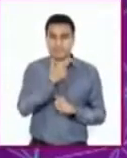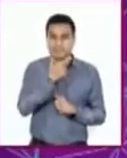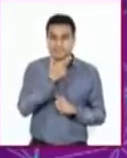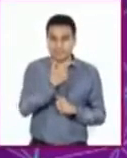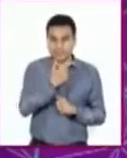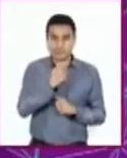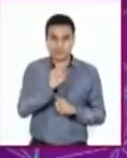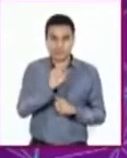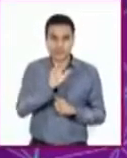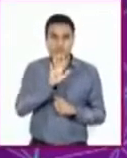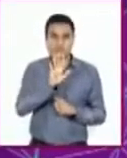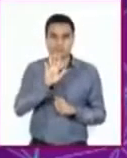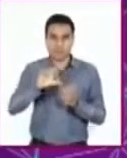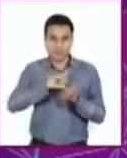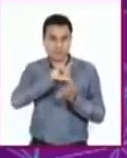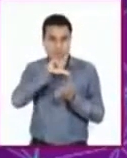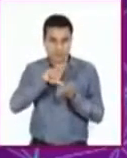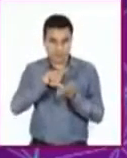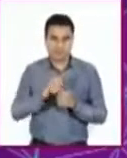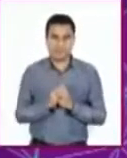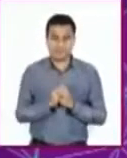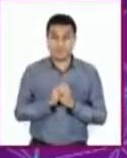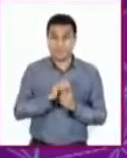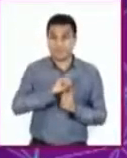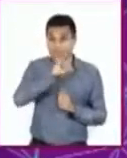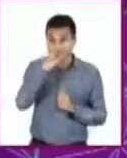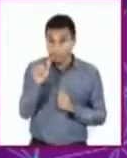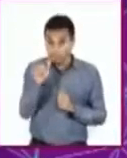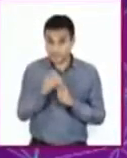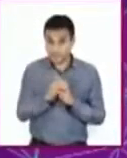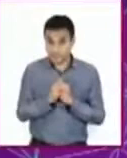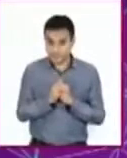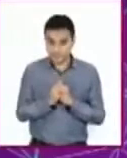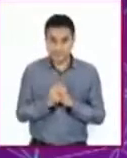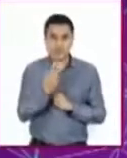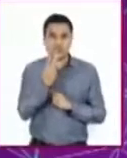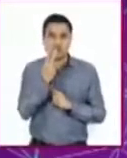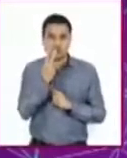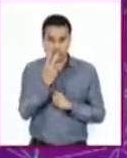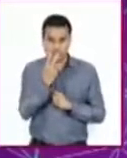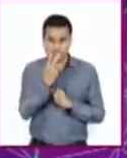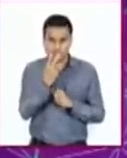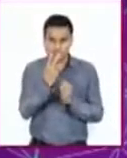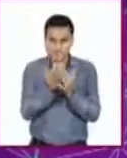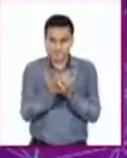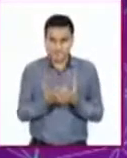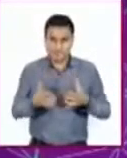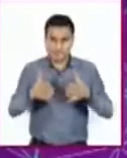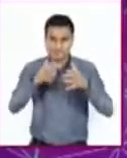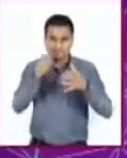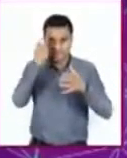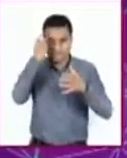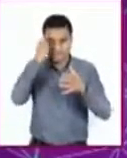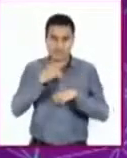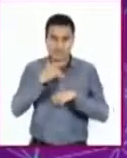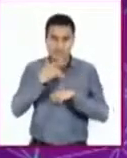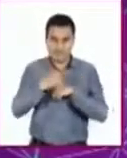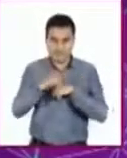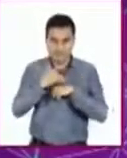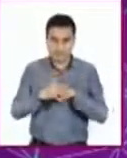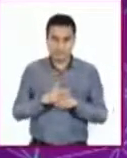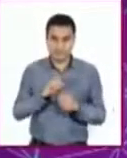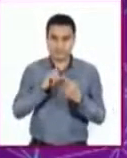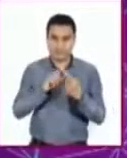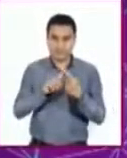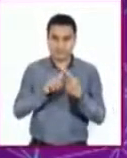litros respectivamente. Después, extrajeron 2 cántaras para hacer queso, una de 8.9